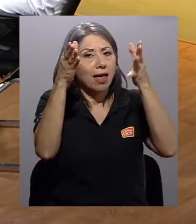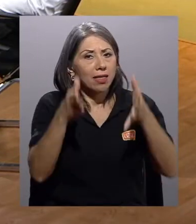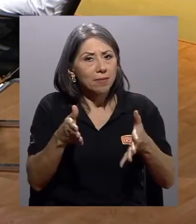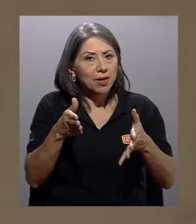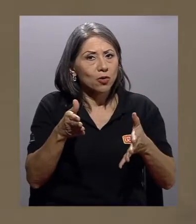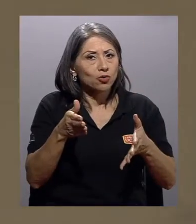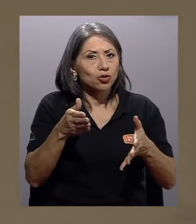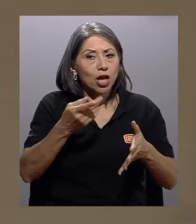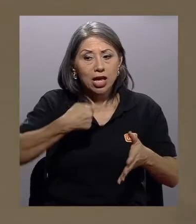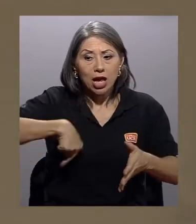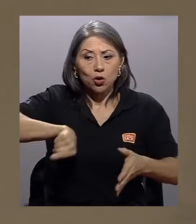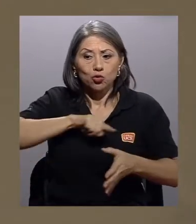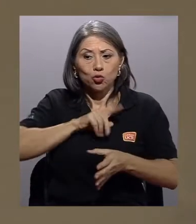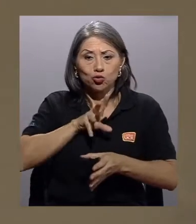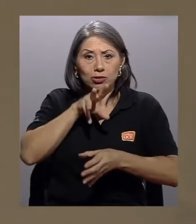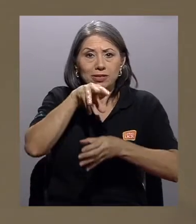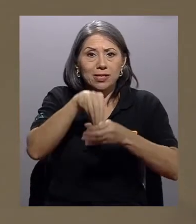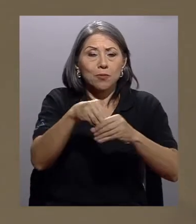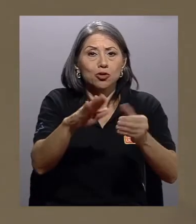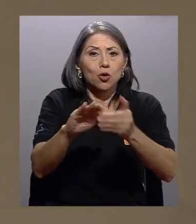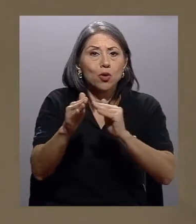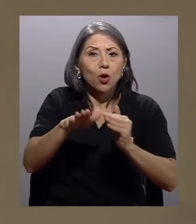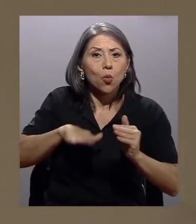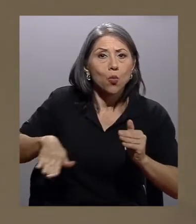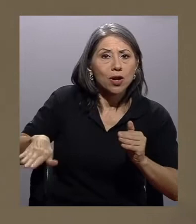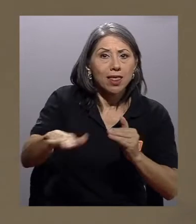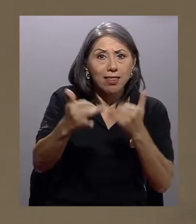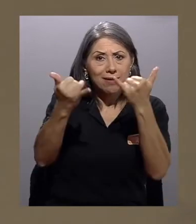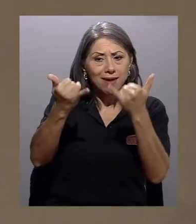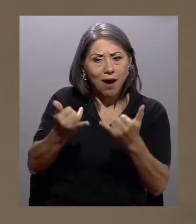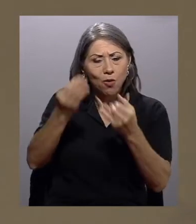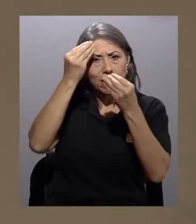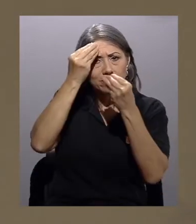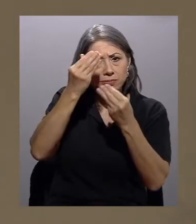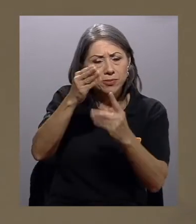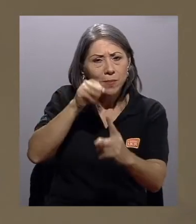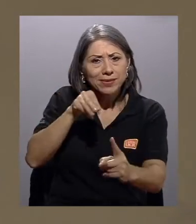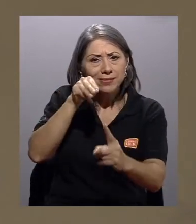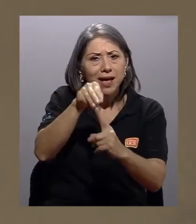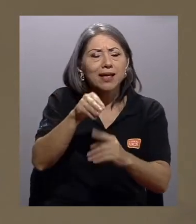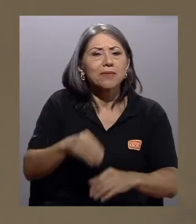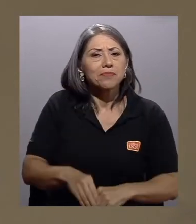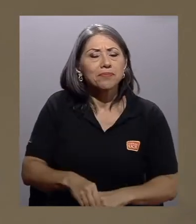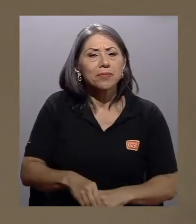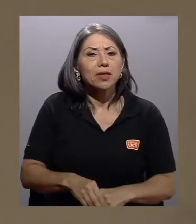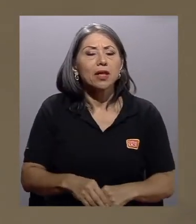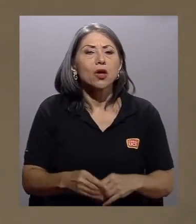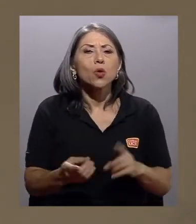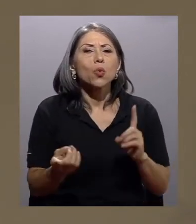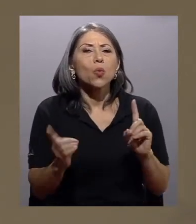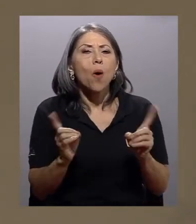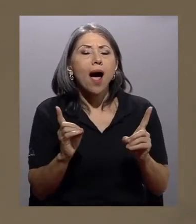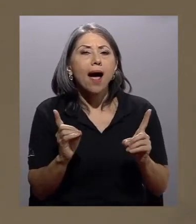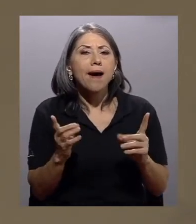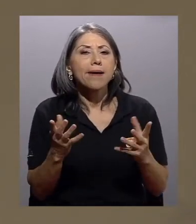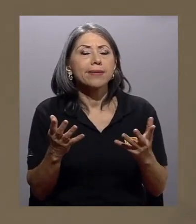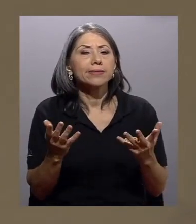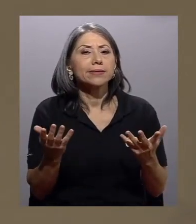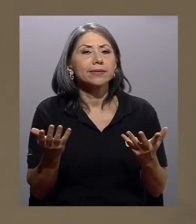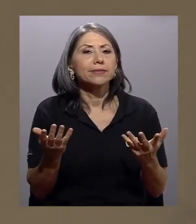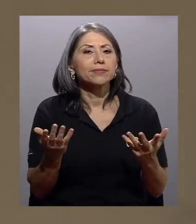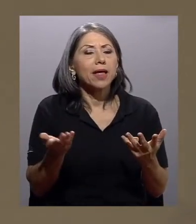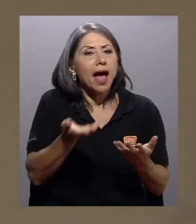académicos, que estamos en una comunidad a la cual le llevamos también un mensaje, cuáles serían esos